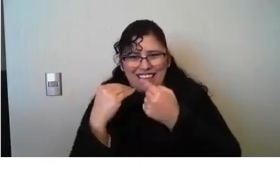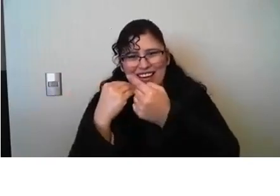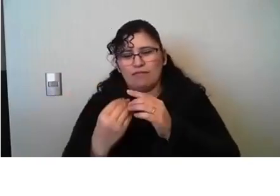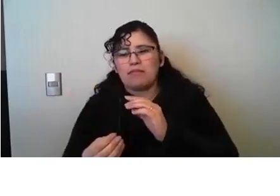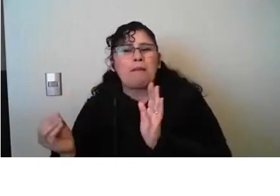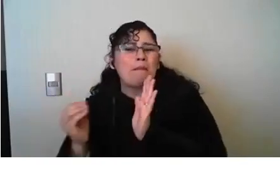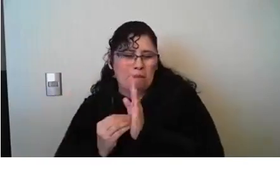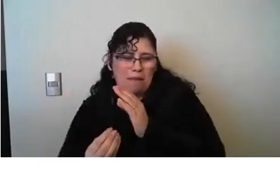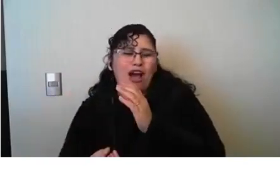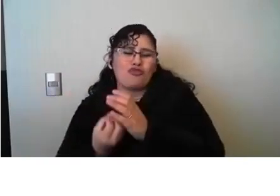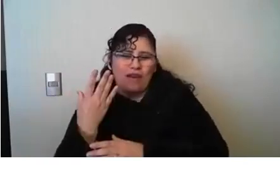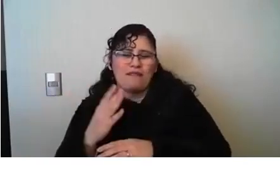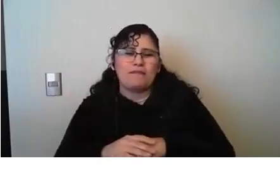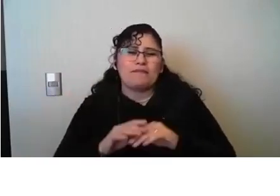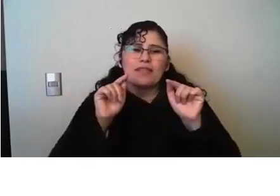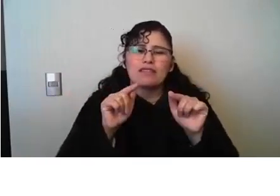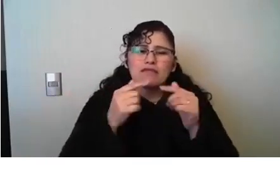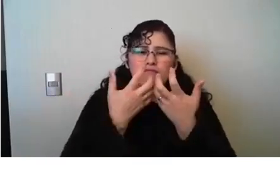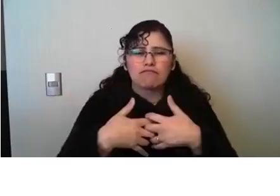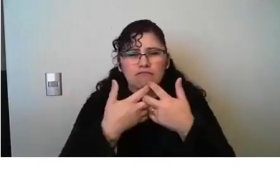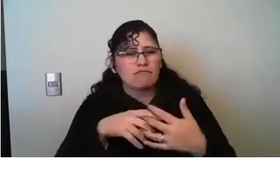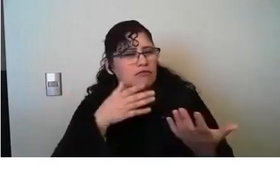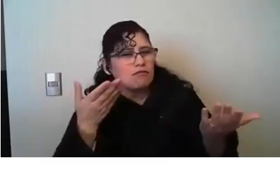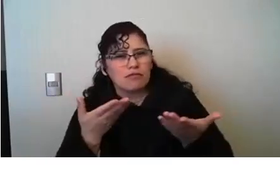cerebelo, y que funcionalmente también se conoce como